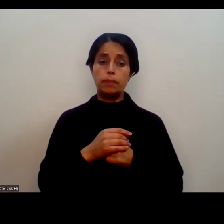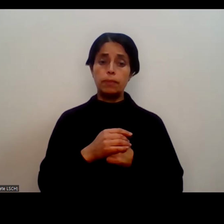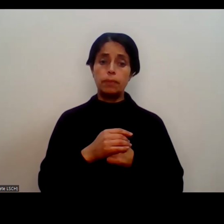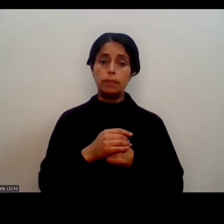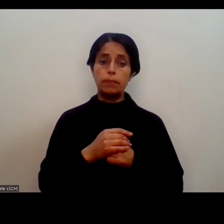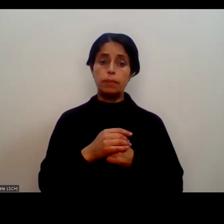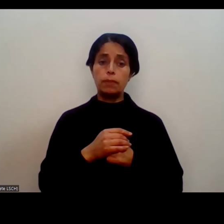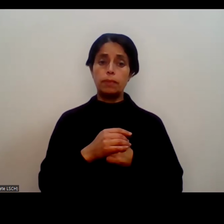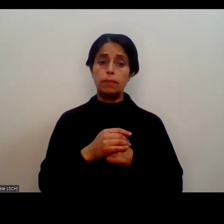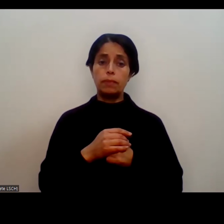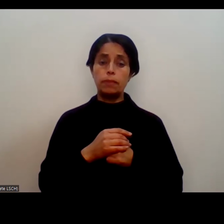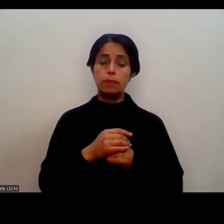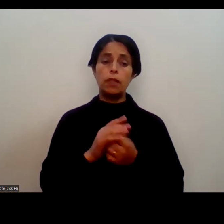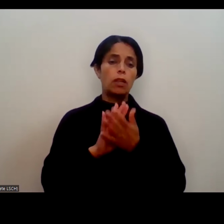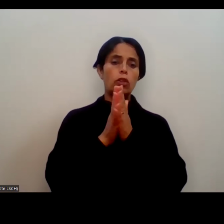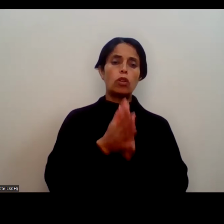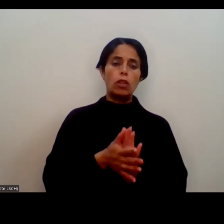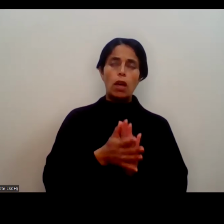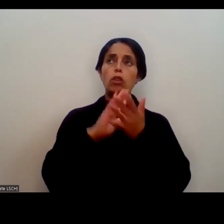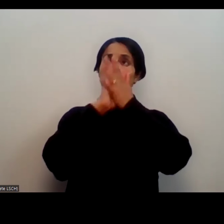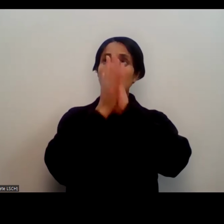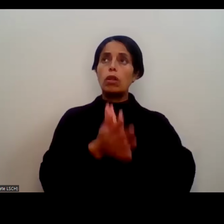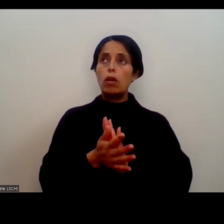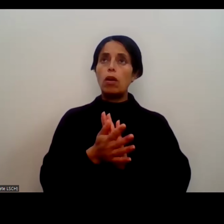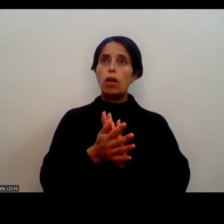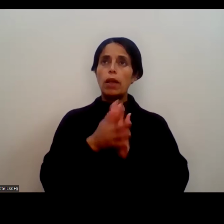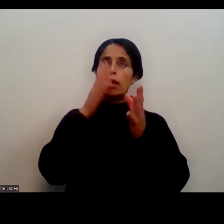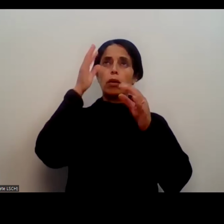la acumulación de conocimiento relacionado con eso,